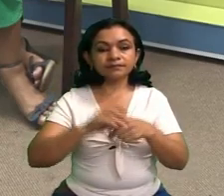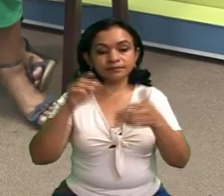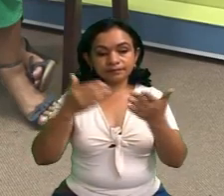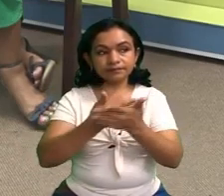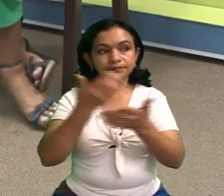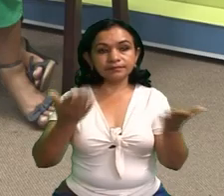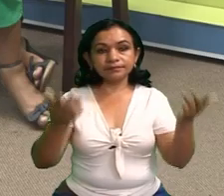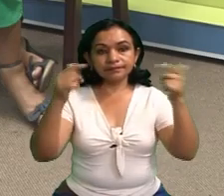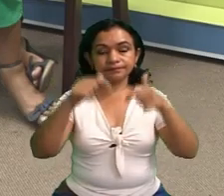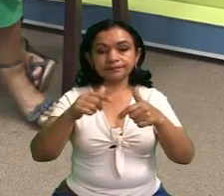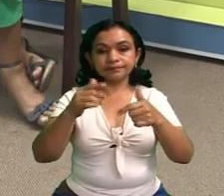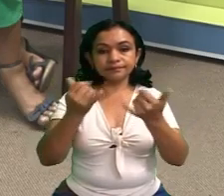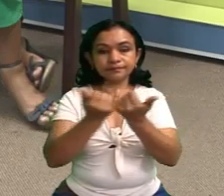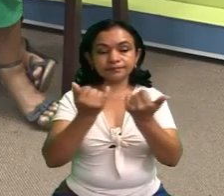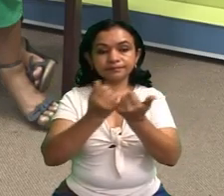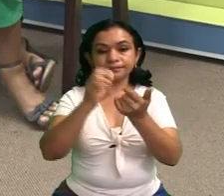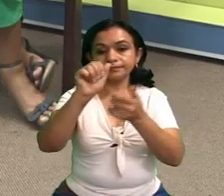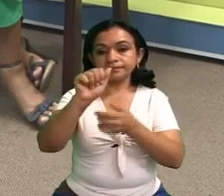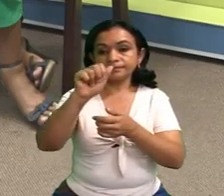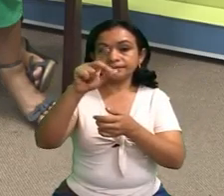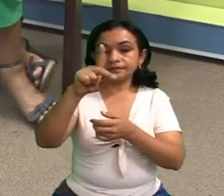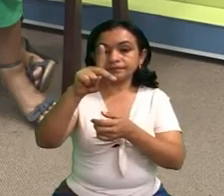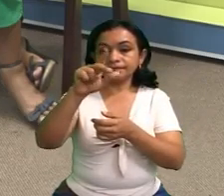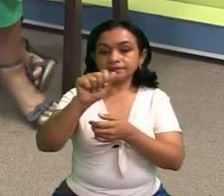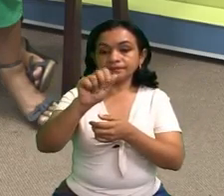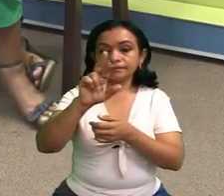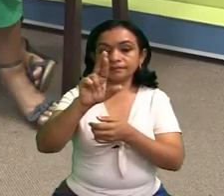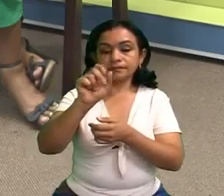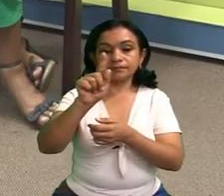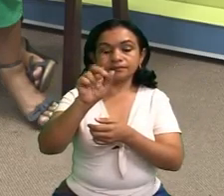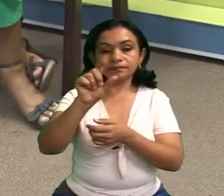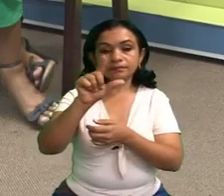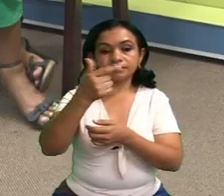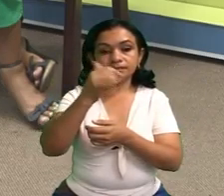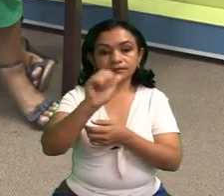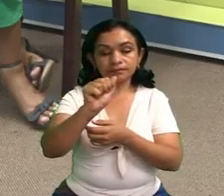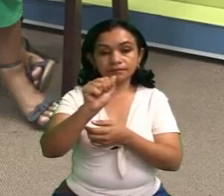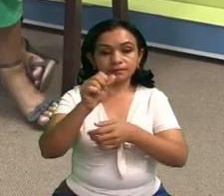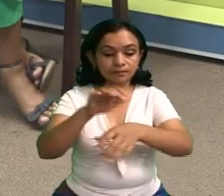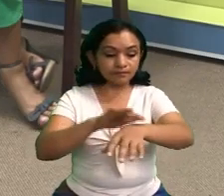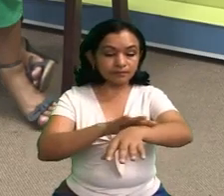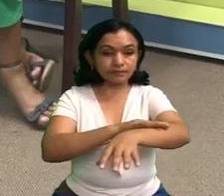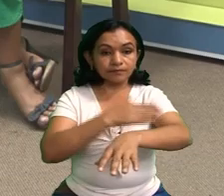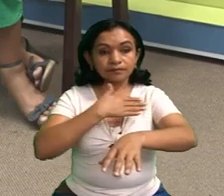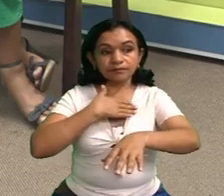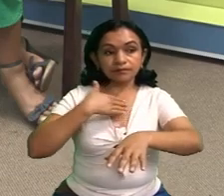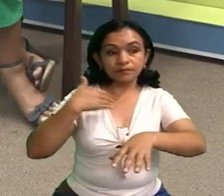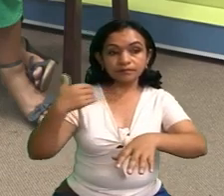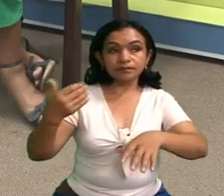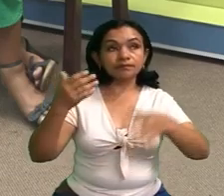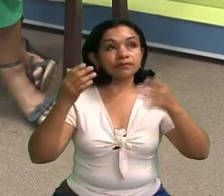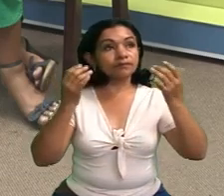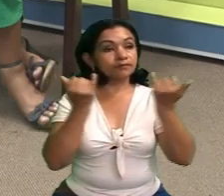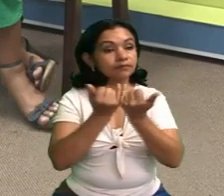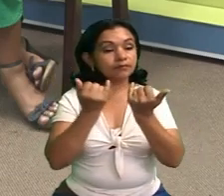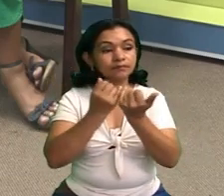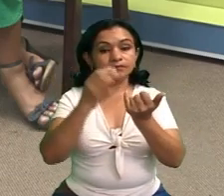actualidad aparatología, le llamamos nosotros, para el manejo de la celulitis o mejorar la apariencia de la